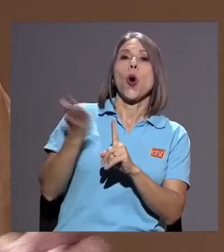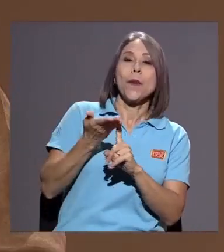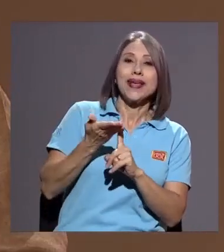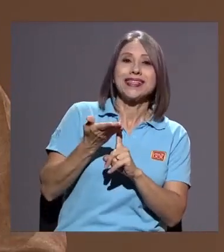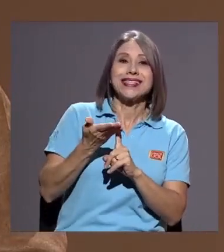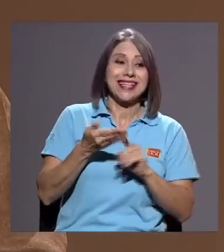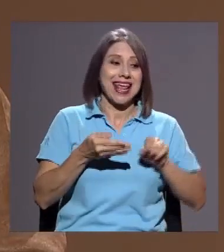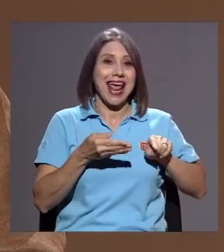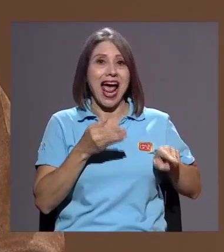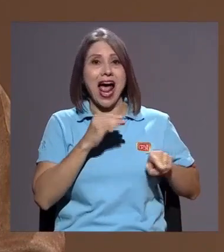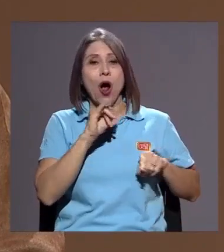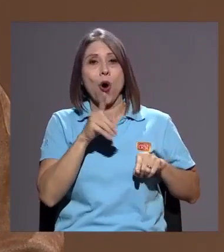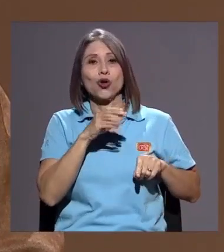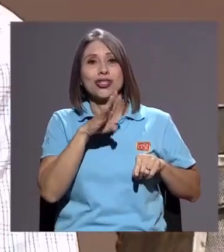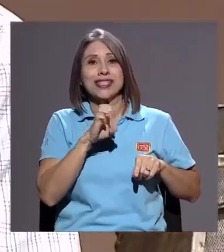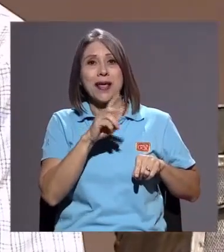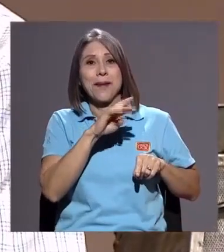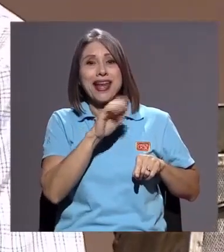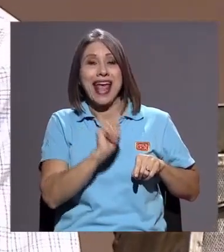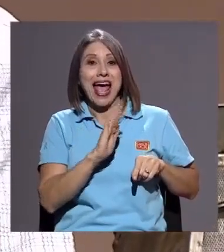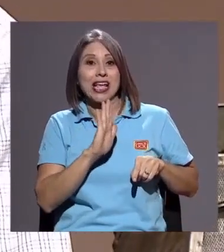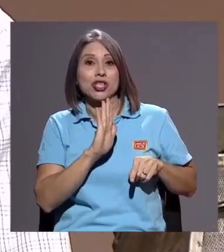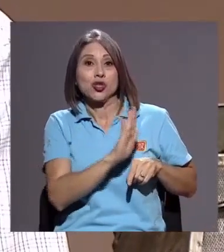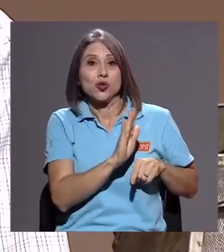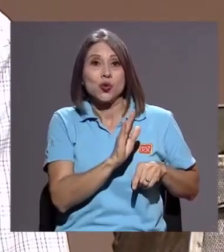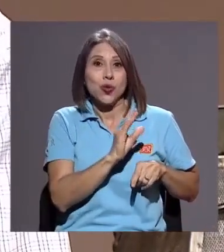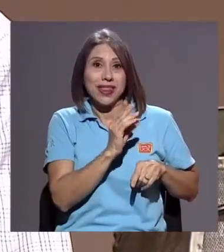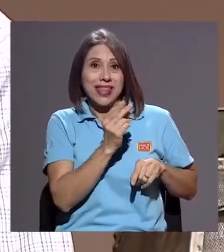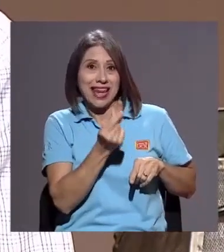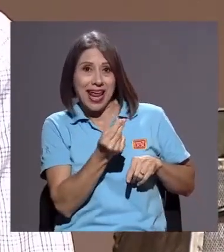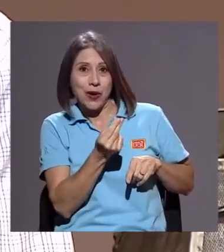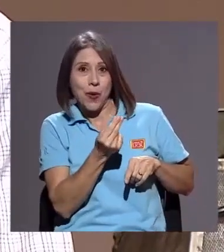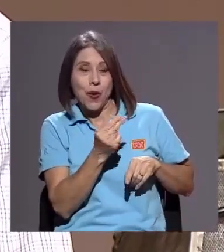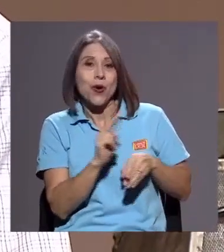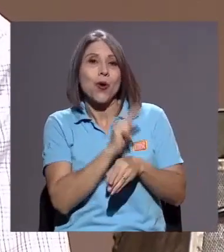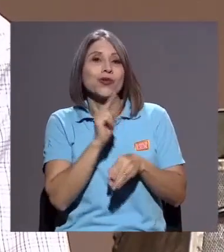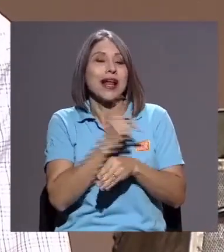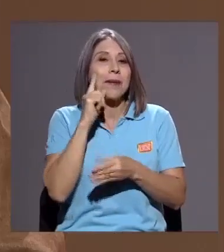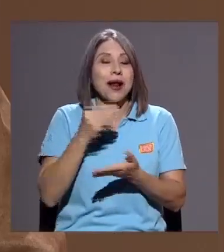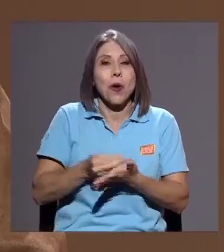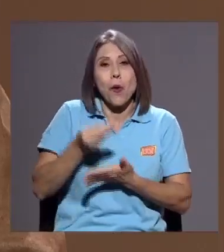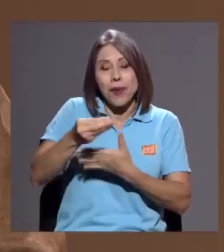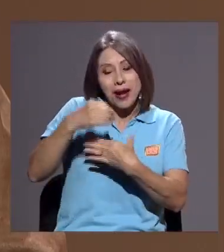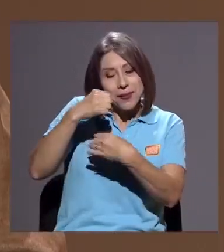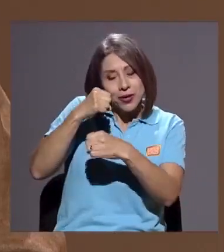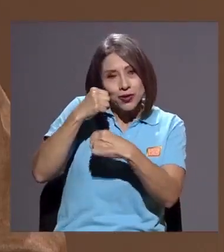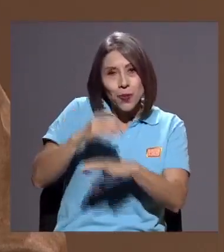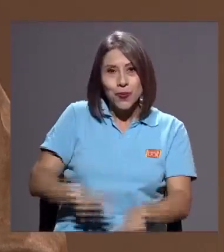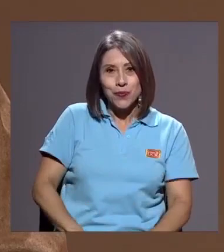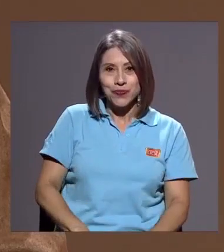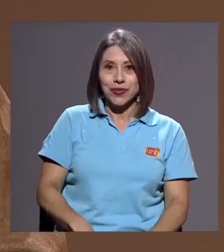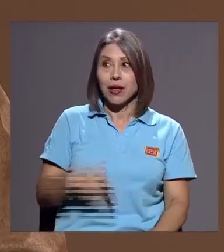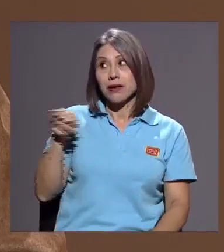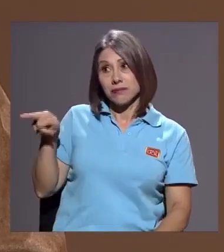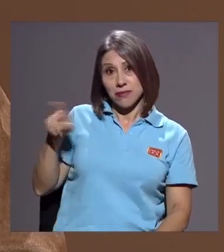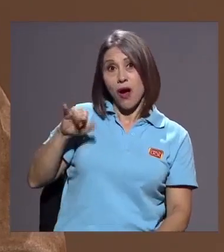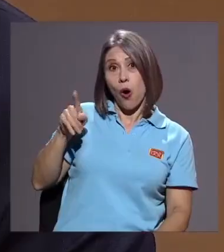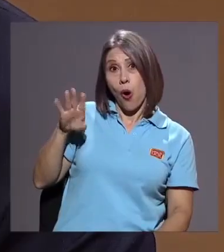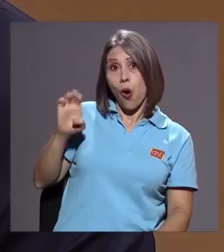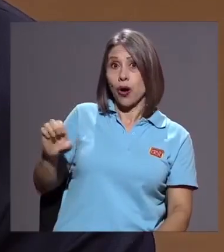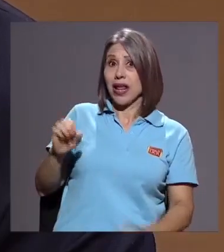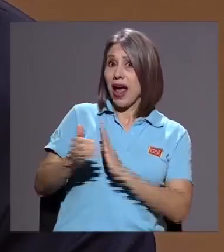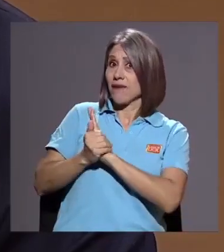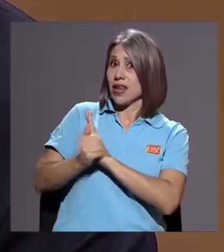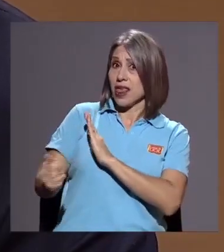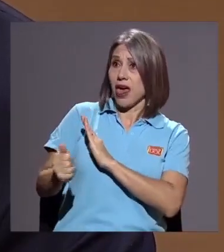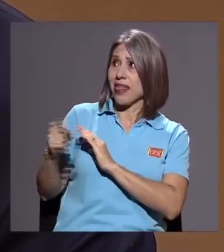para comprar el microscopio. Una diferencia ahí. Que algo dice. Jorge tenía una enorme habilidad, ¿no? Y era